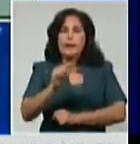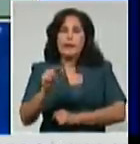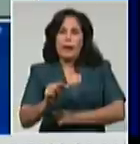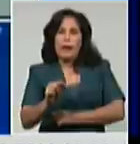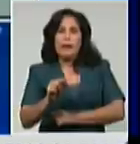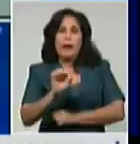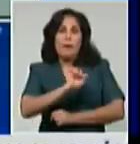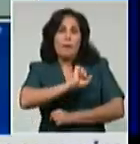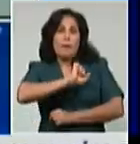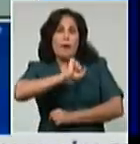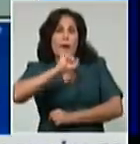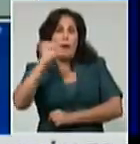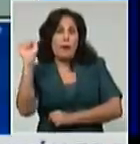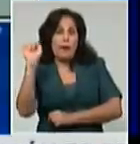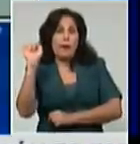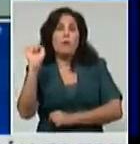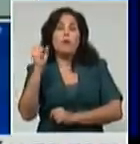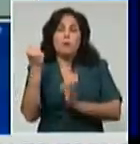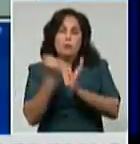récord y notifica